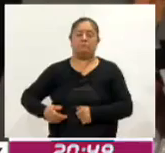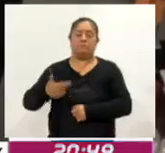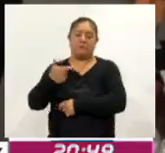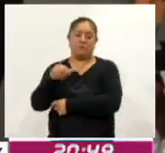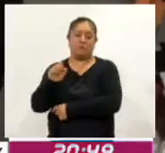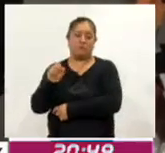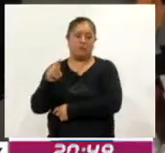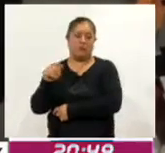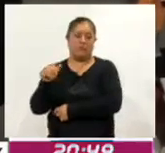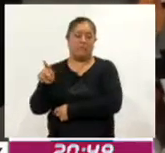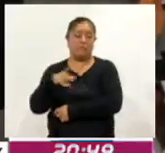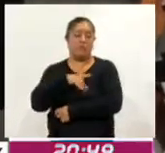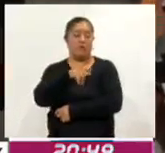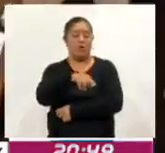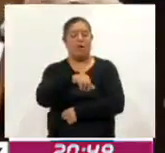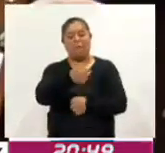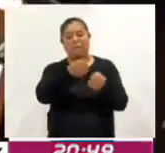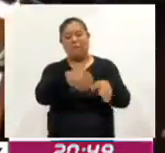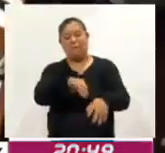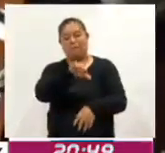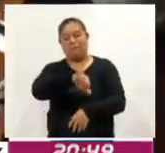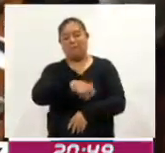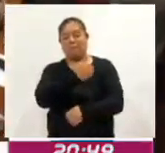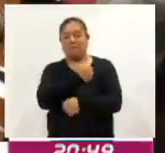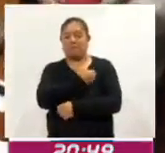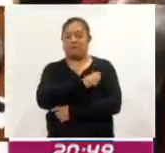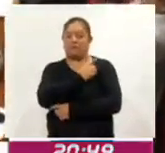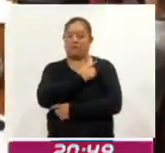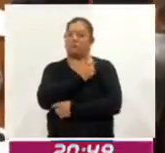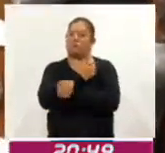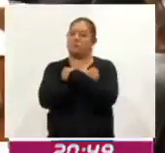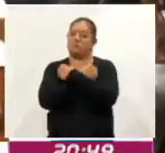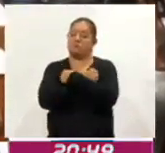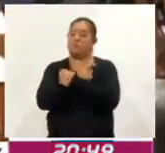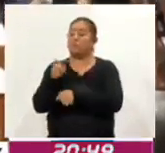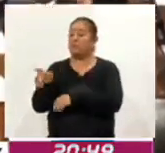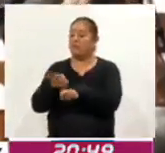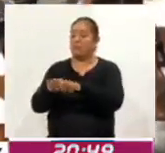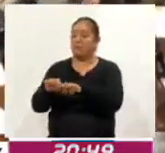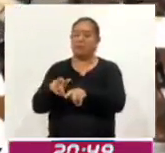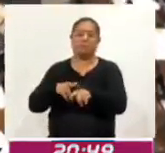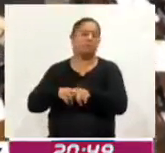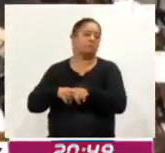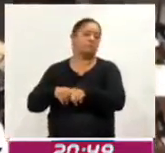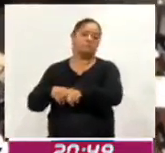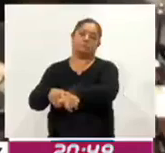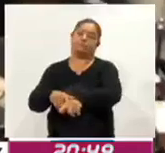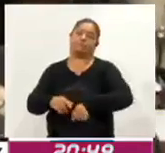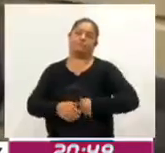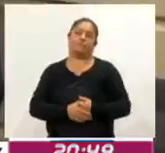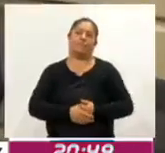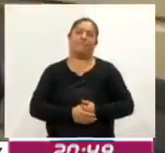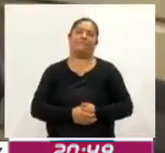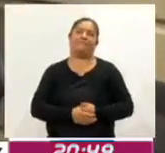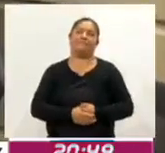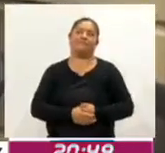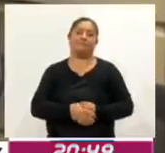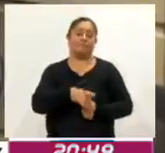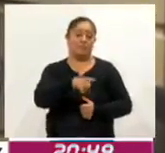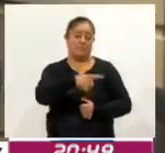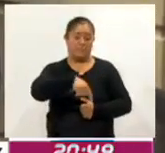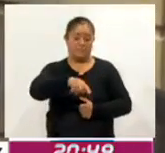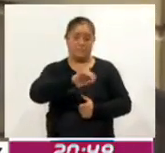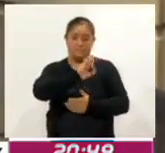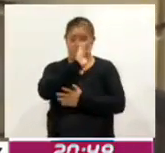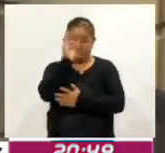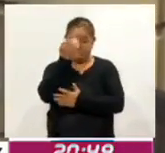pensional junto a los fracasos con las de salud y educación, mientras la laboral seguirá su tránsito legislativo. La aprobación de algunas